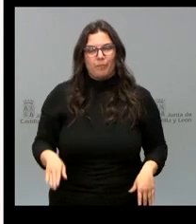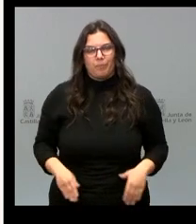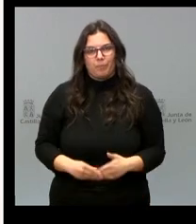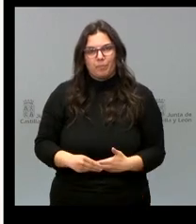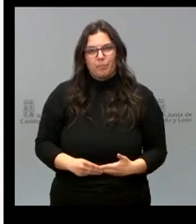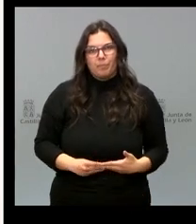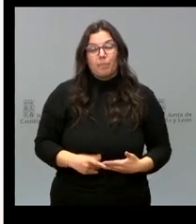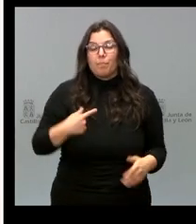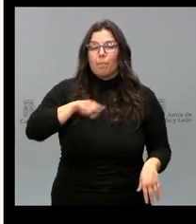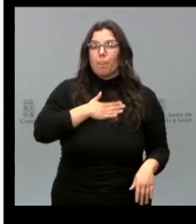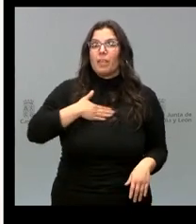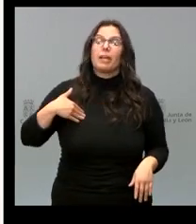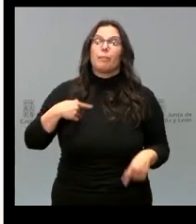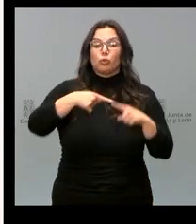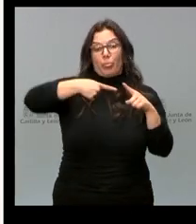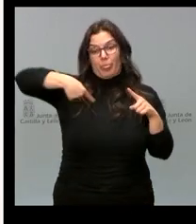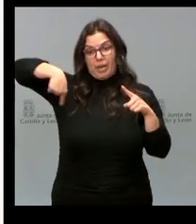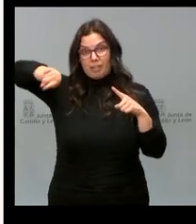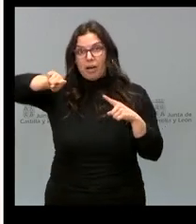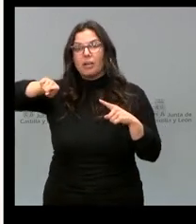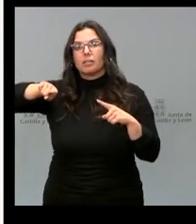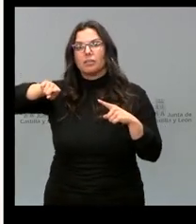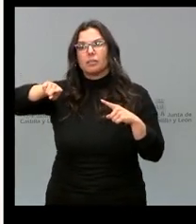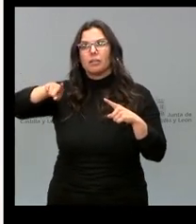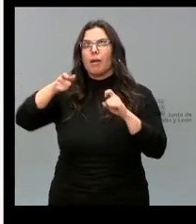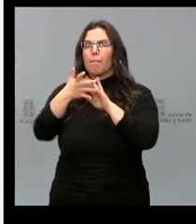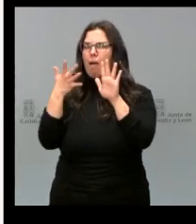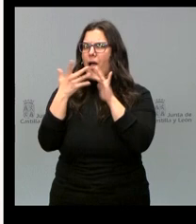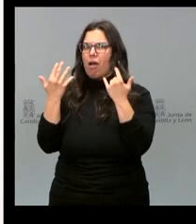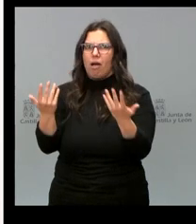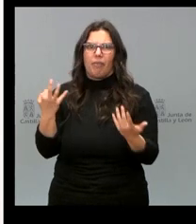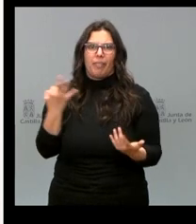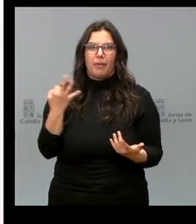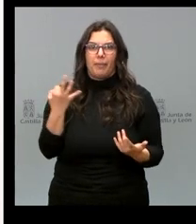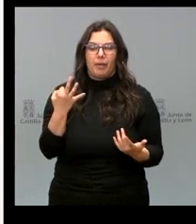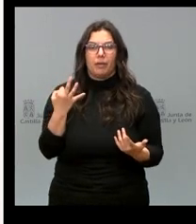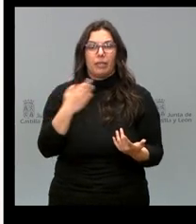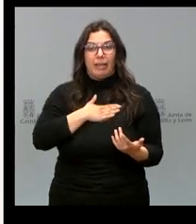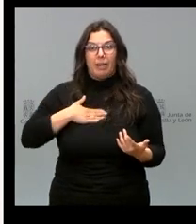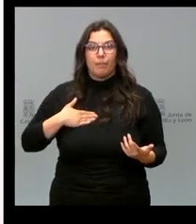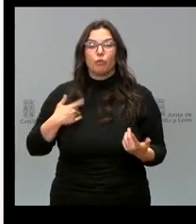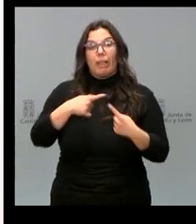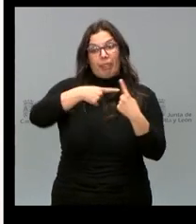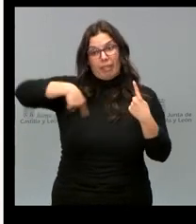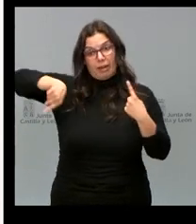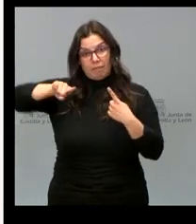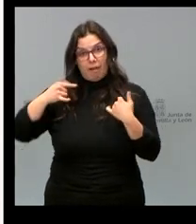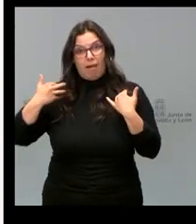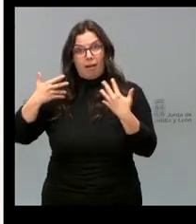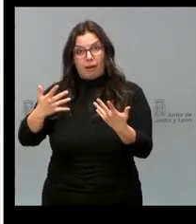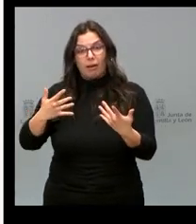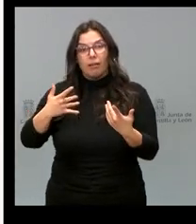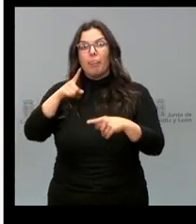que la derivación sea todavía mucho más ágil, y se va a derivar, lógicamente, a la respuesta